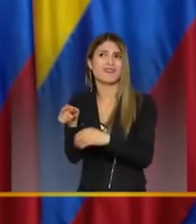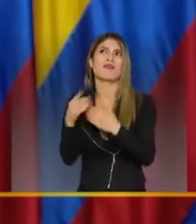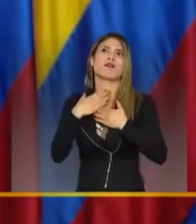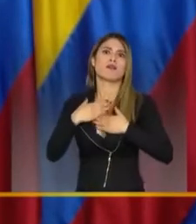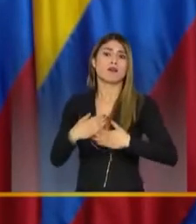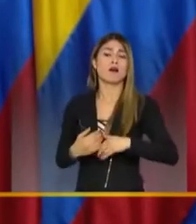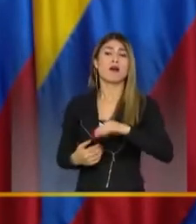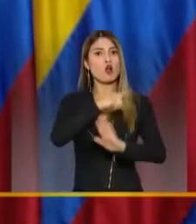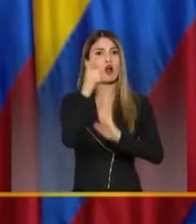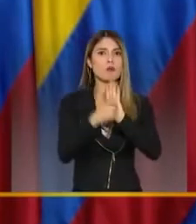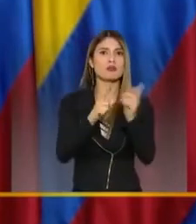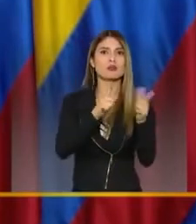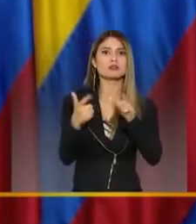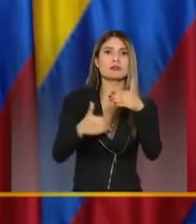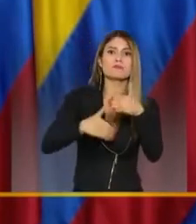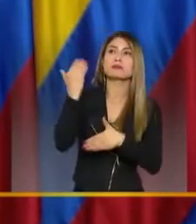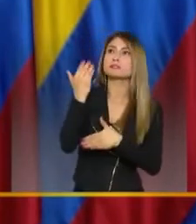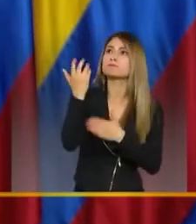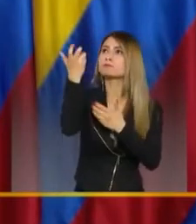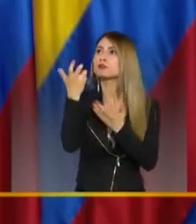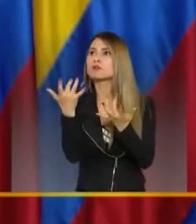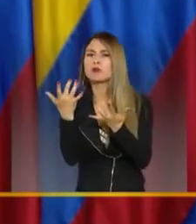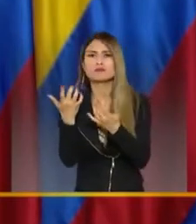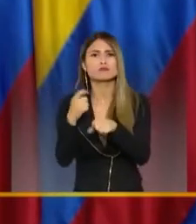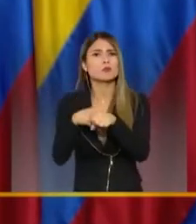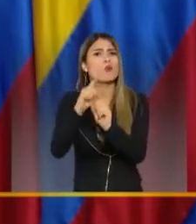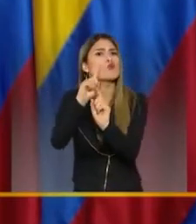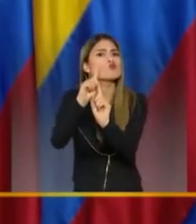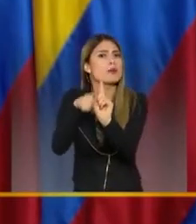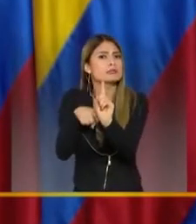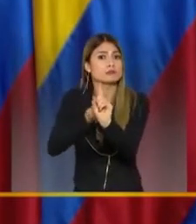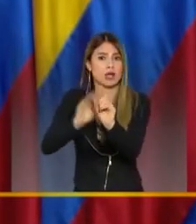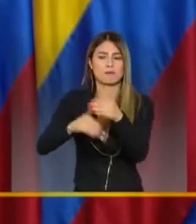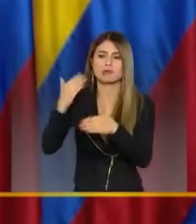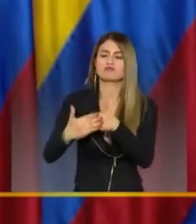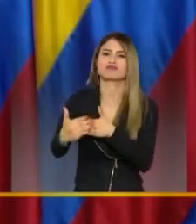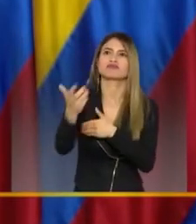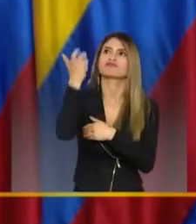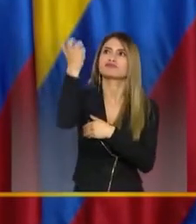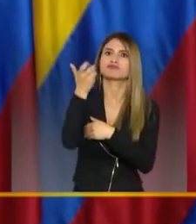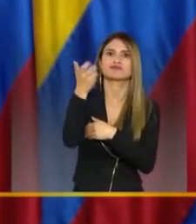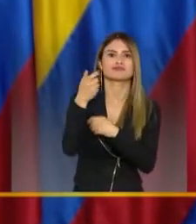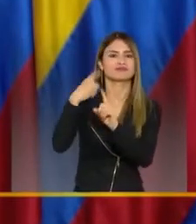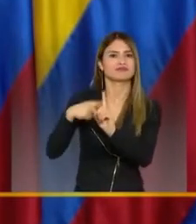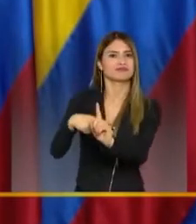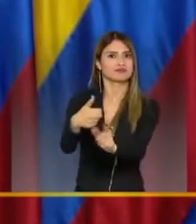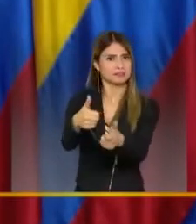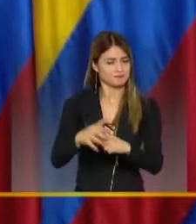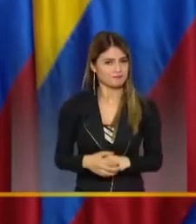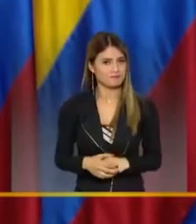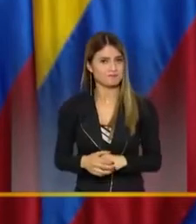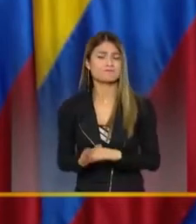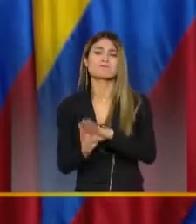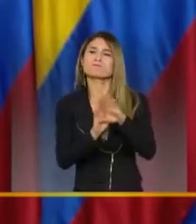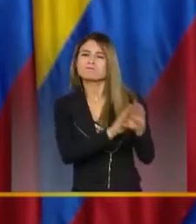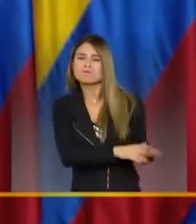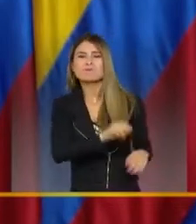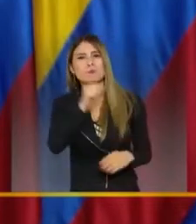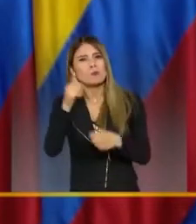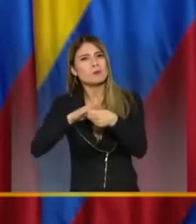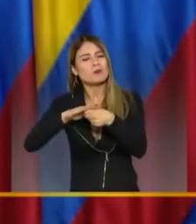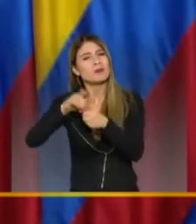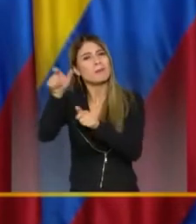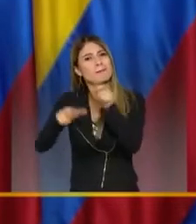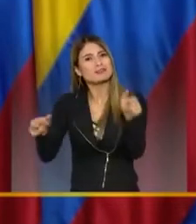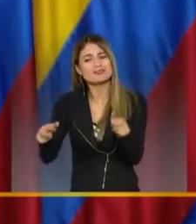a la pensión. Pero muchos colombianos trabajadores no han podido ahorrar para su futuro. Para